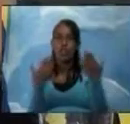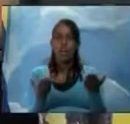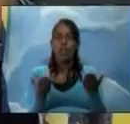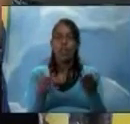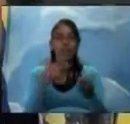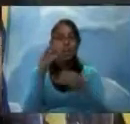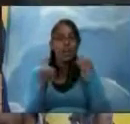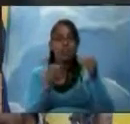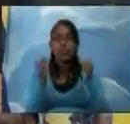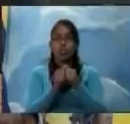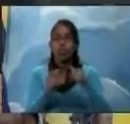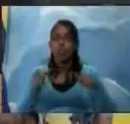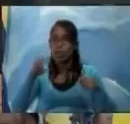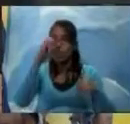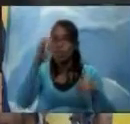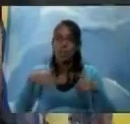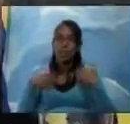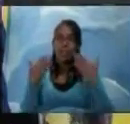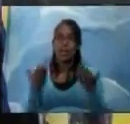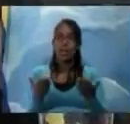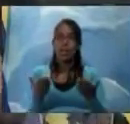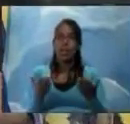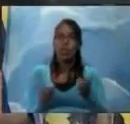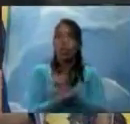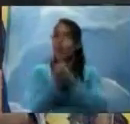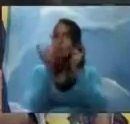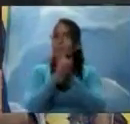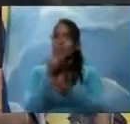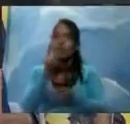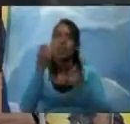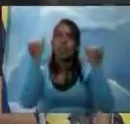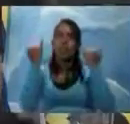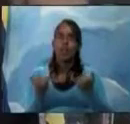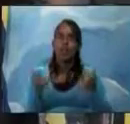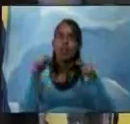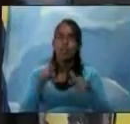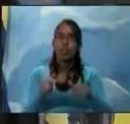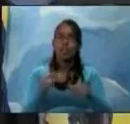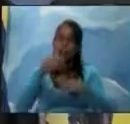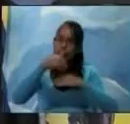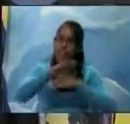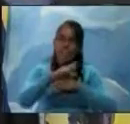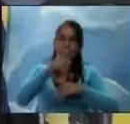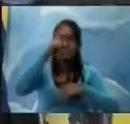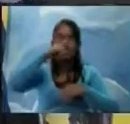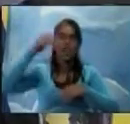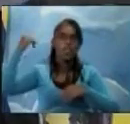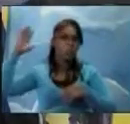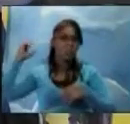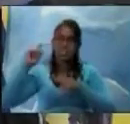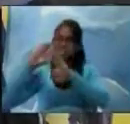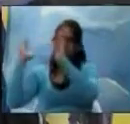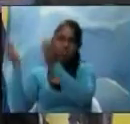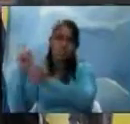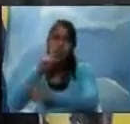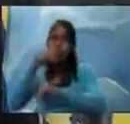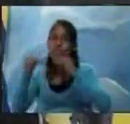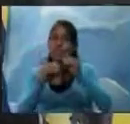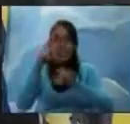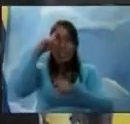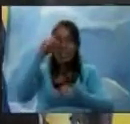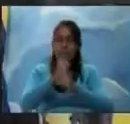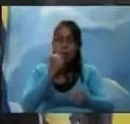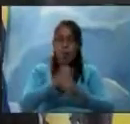has hecho con lo que Dios te ha entregado? Conviértase usted desde hoy en adelante. Si el año pasado usted no hizo el trabajo